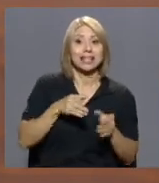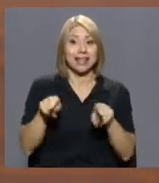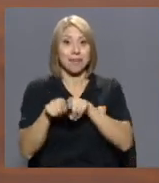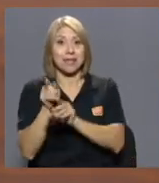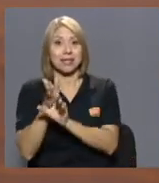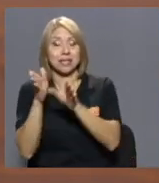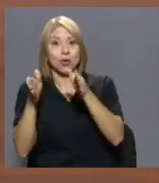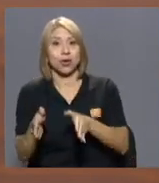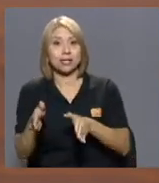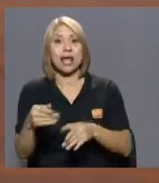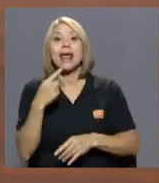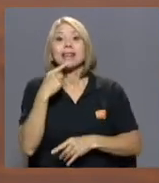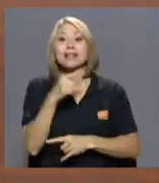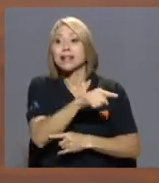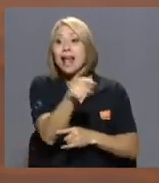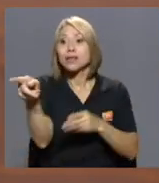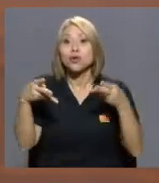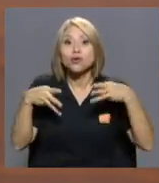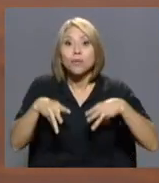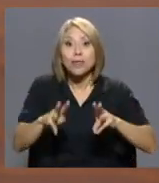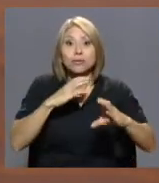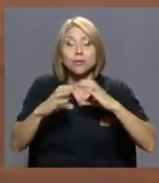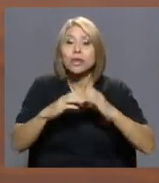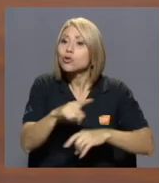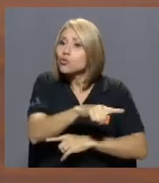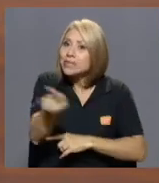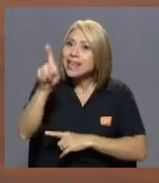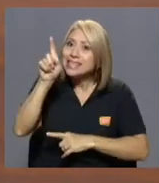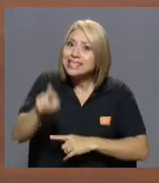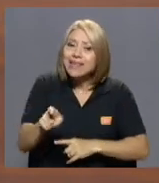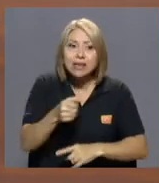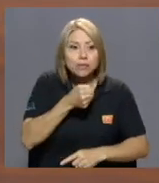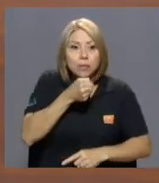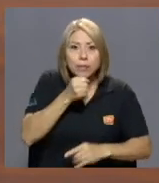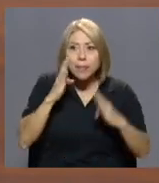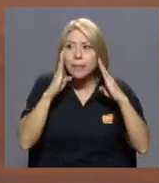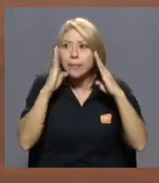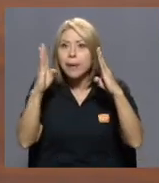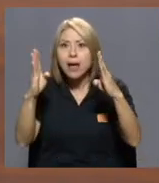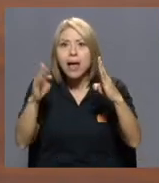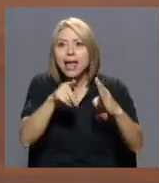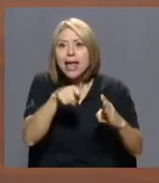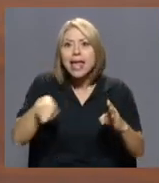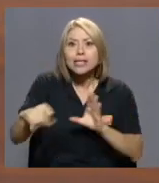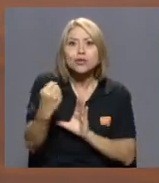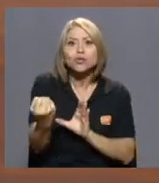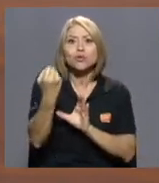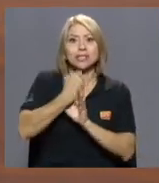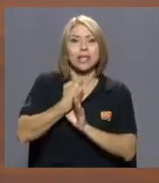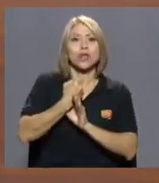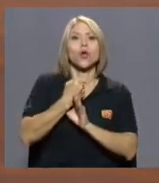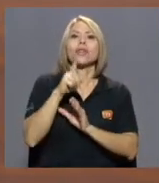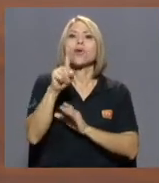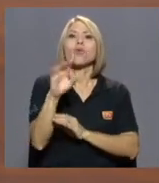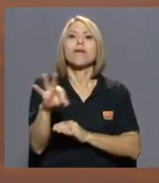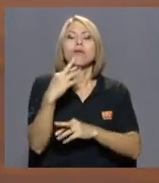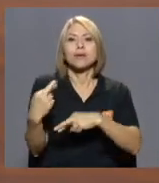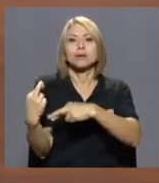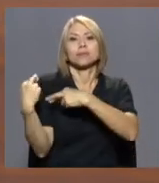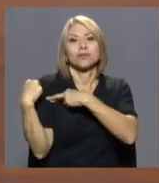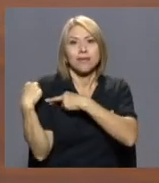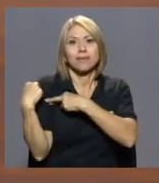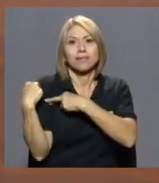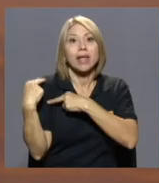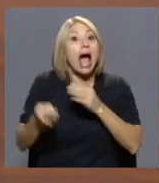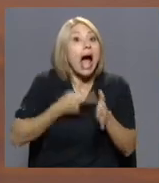cubrir las noticias de suicidio de forma responsable. Hay estudios mundiales que hablan del suicidio por imitación. Cuando no se cubre